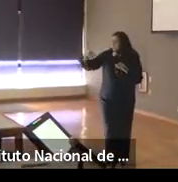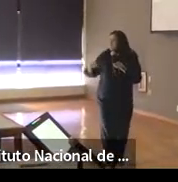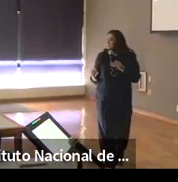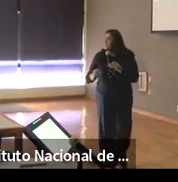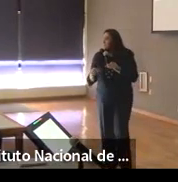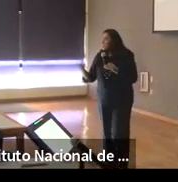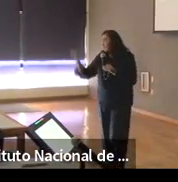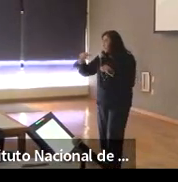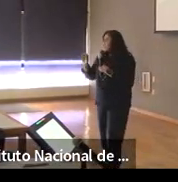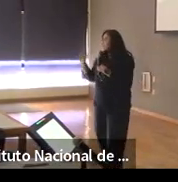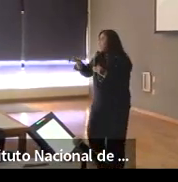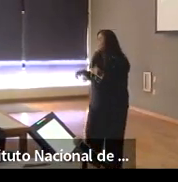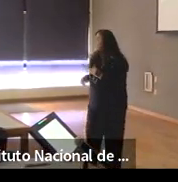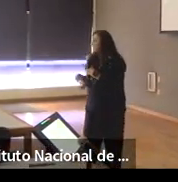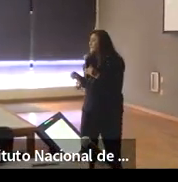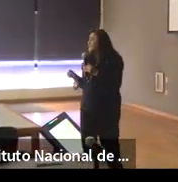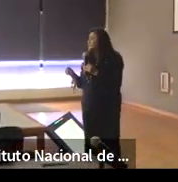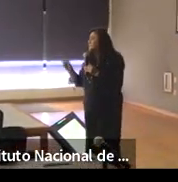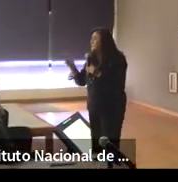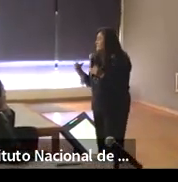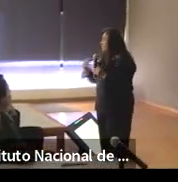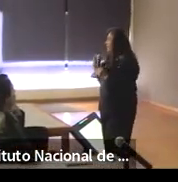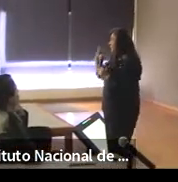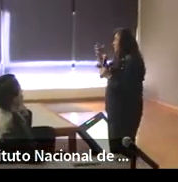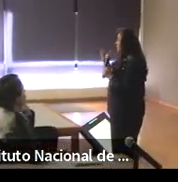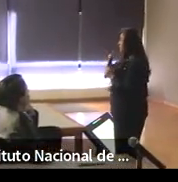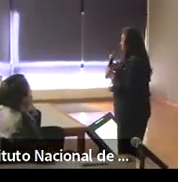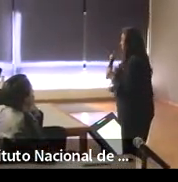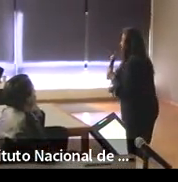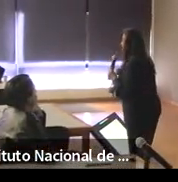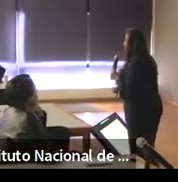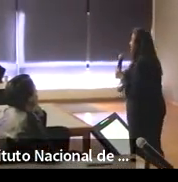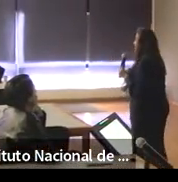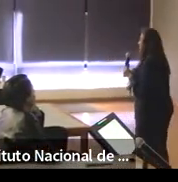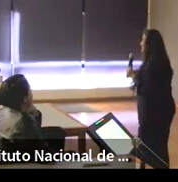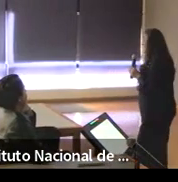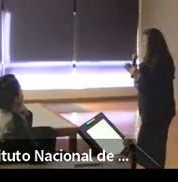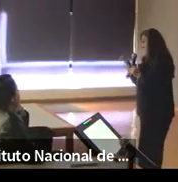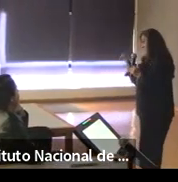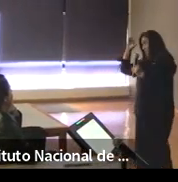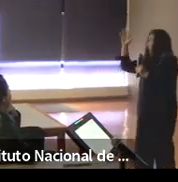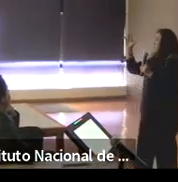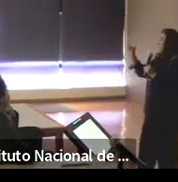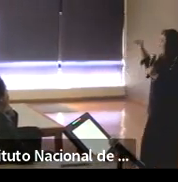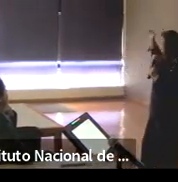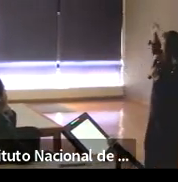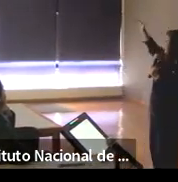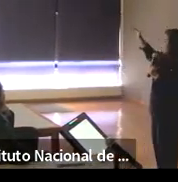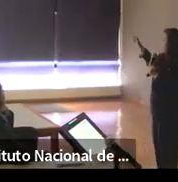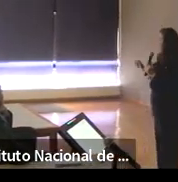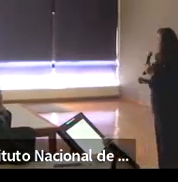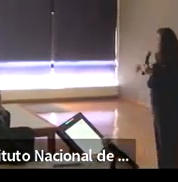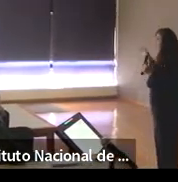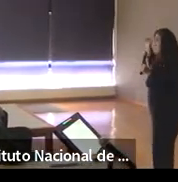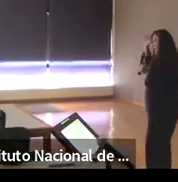Por qué Porque cuando te preguntan Quién eres tú dices yo soy la doctora fulanita y yo trabajo en